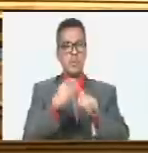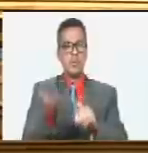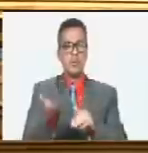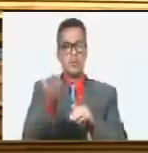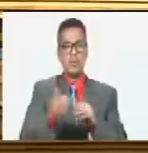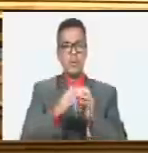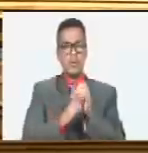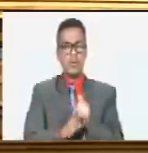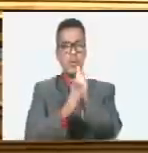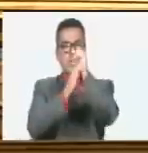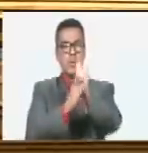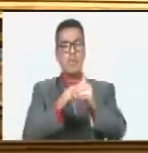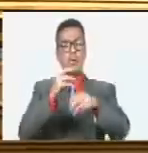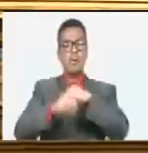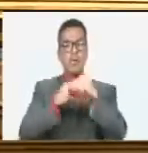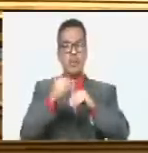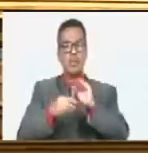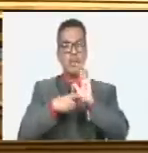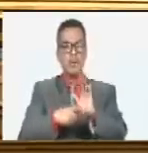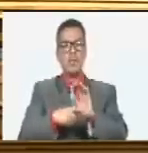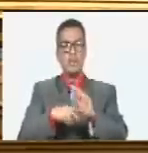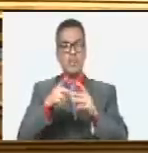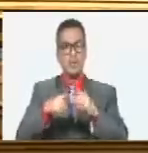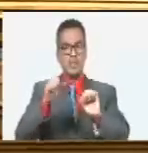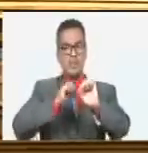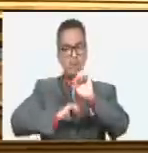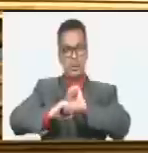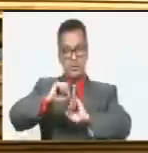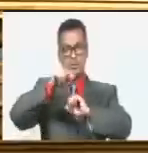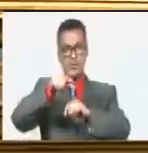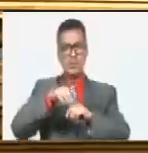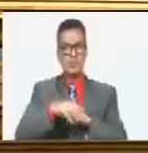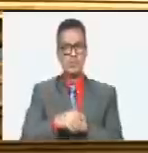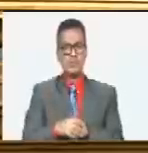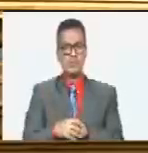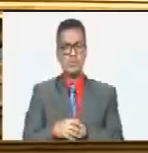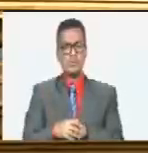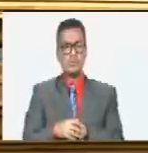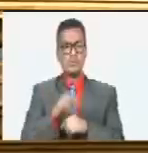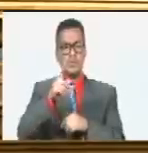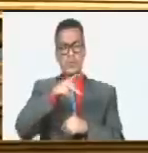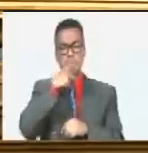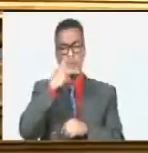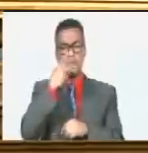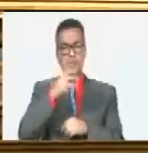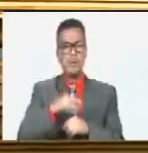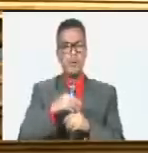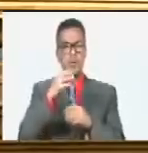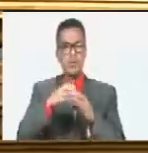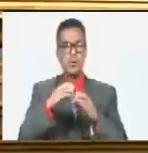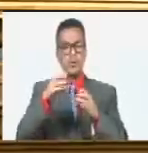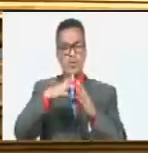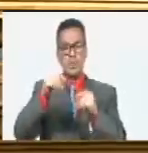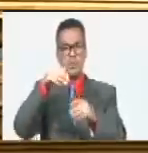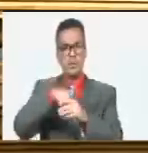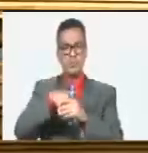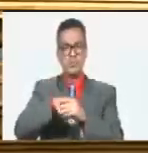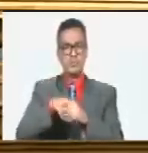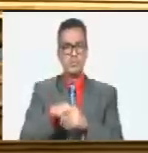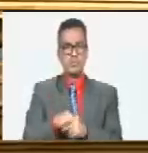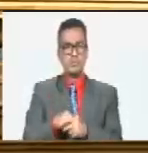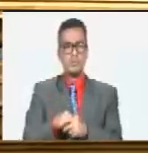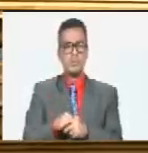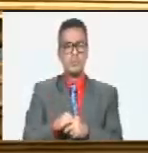este territorio en la defensa de la igualdad de género, en la política y en las elecciones. Y se